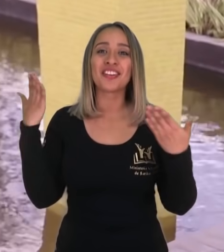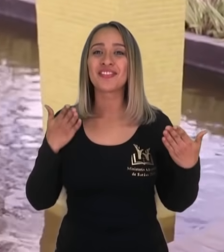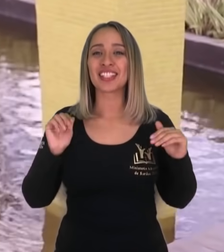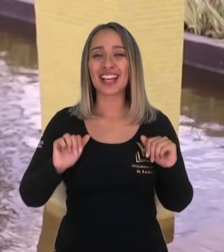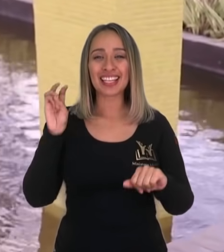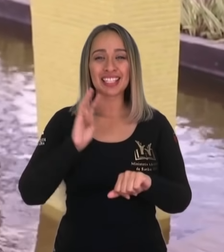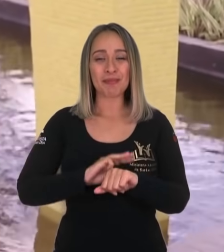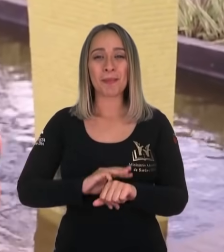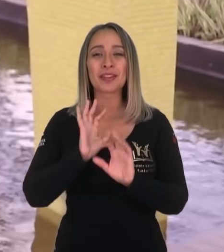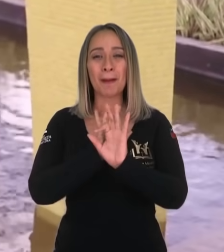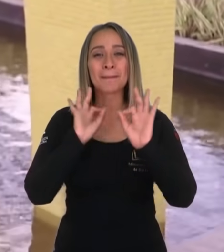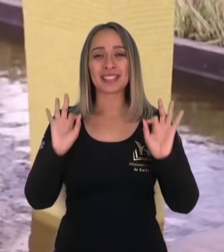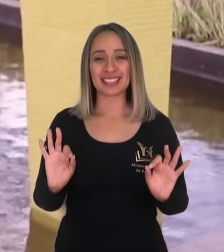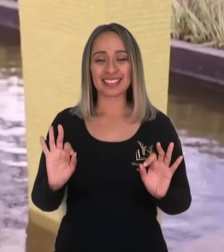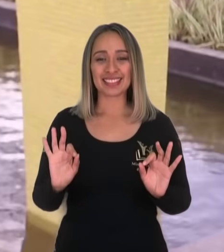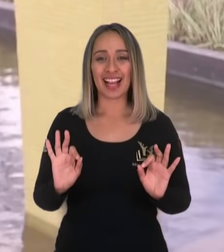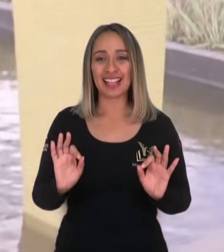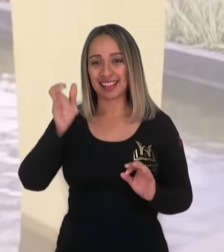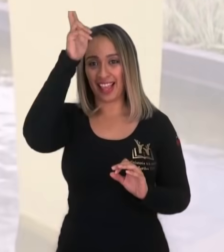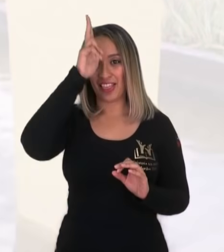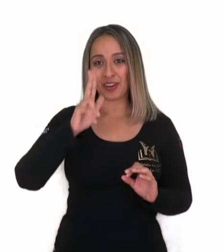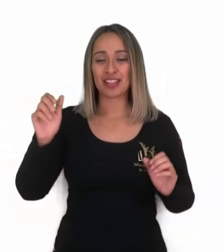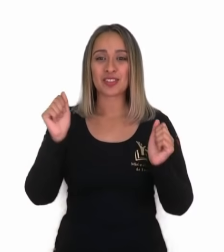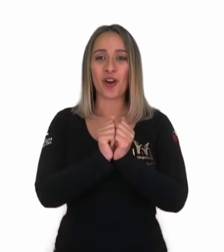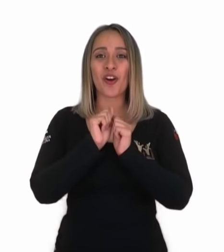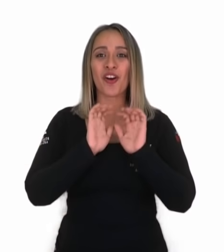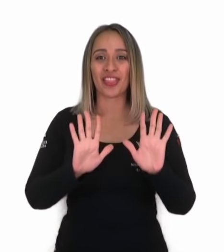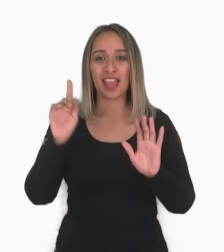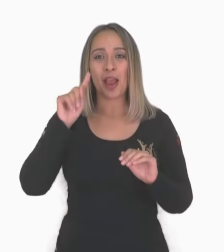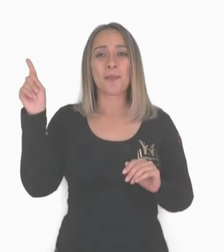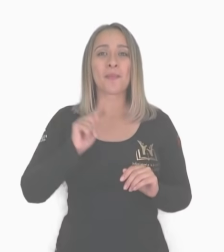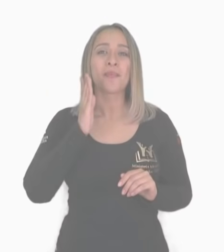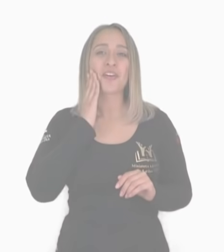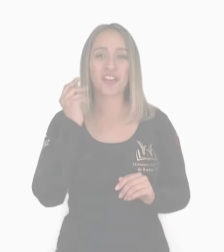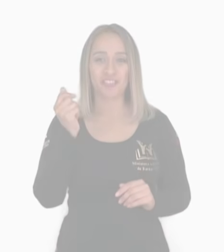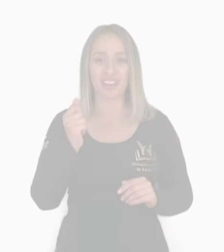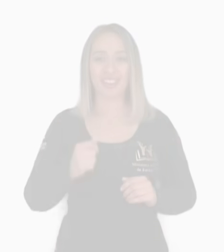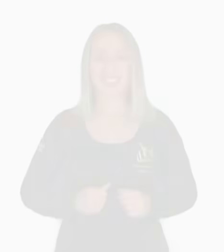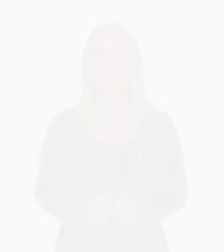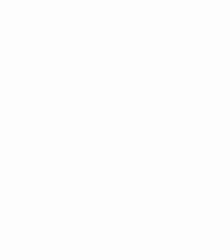especial de adoración a través de los diezmos y las ofrendas. Que Dios los bendiga.